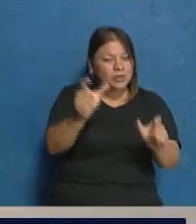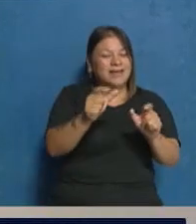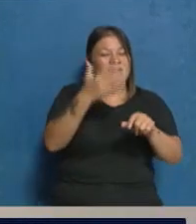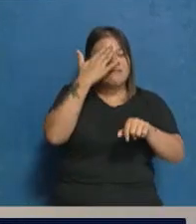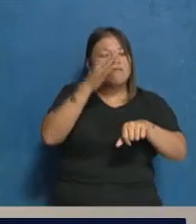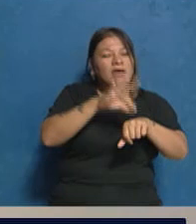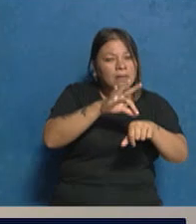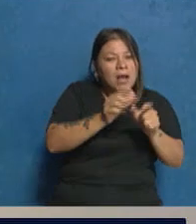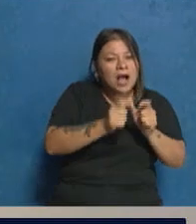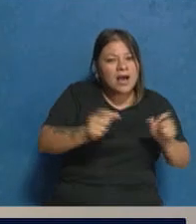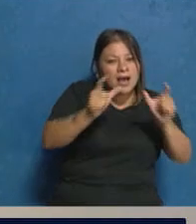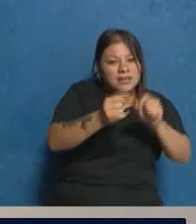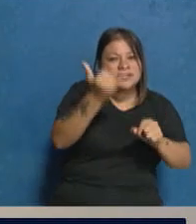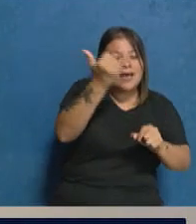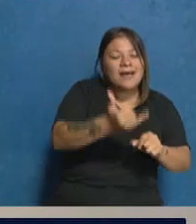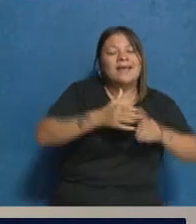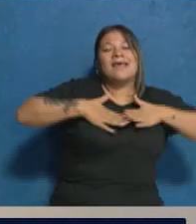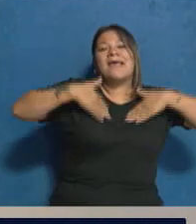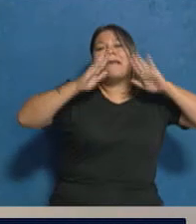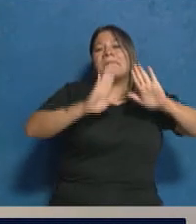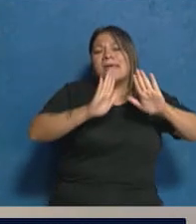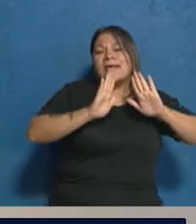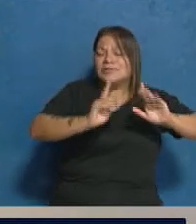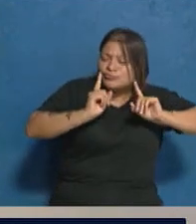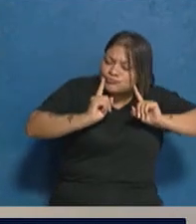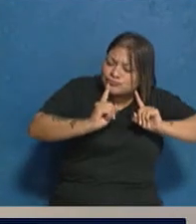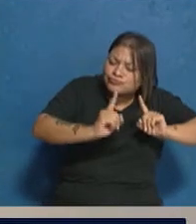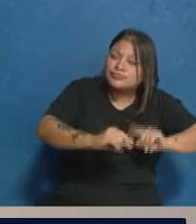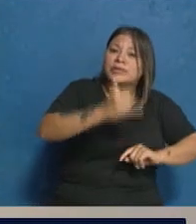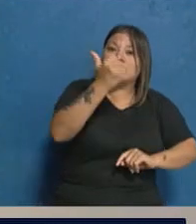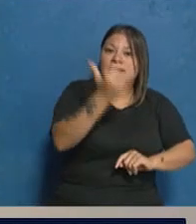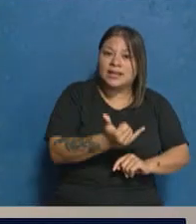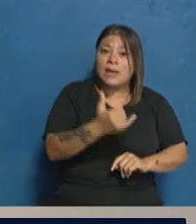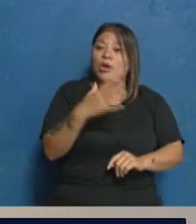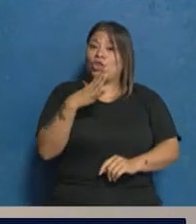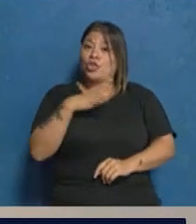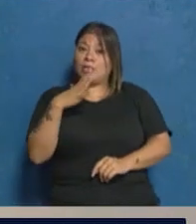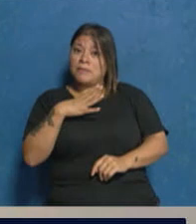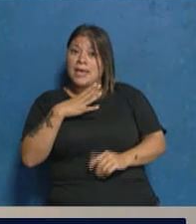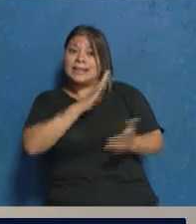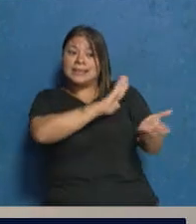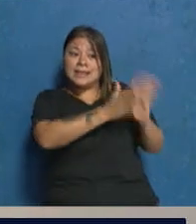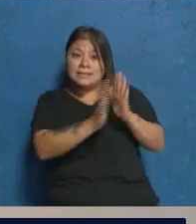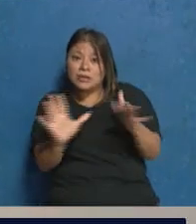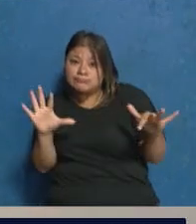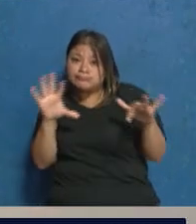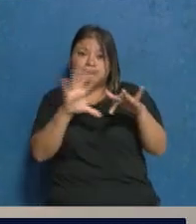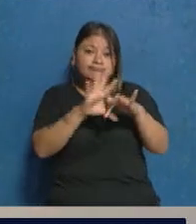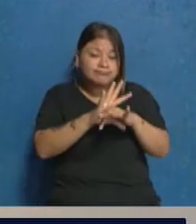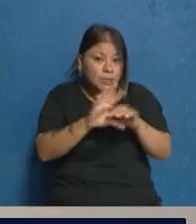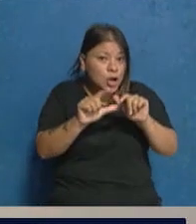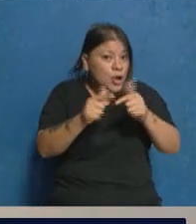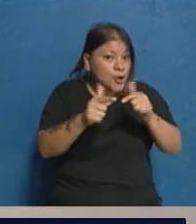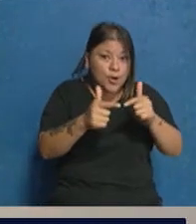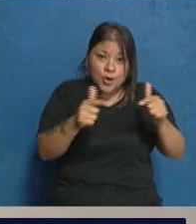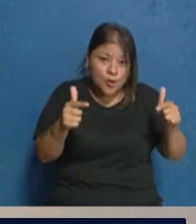cáncer que mantengan esa luz de esperanza, porque aun cuando hoy no exista un tratamiento eficaz para un tipo particular de cáncer,